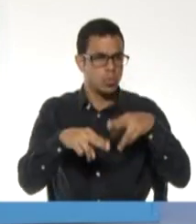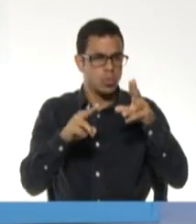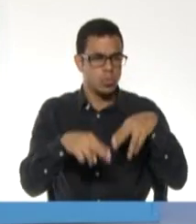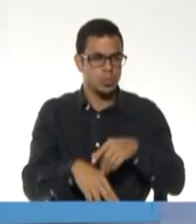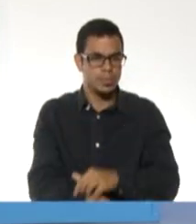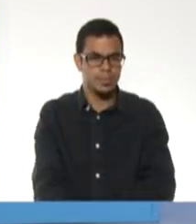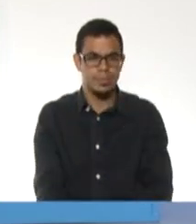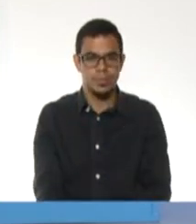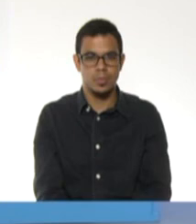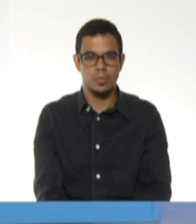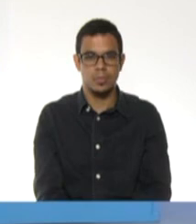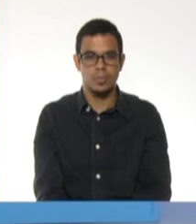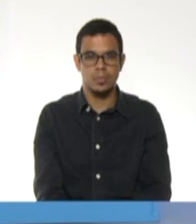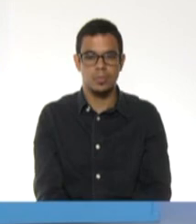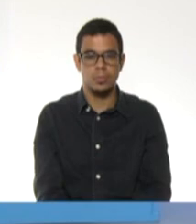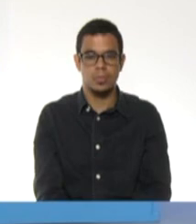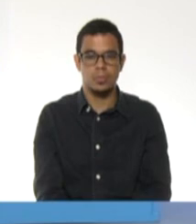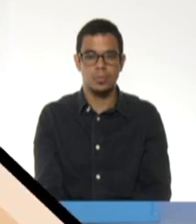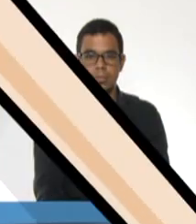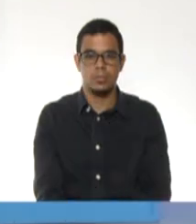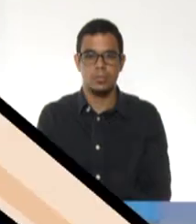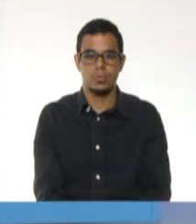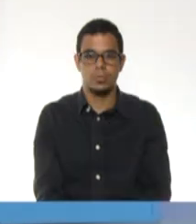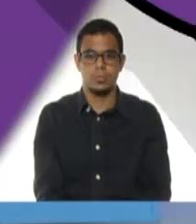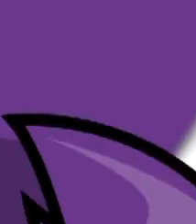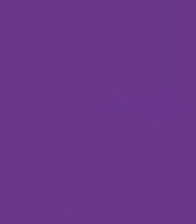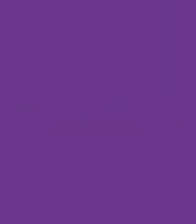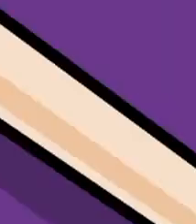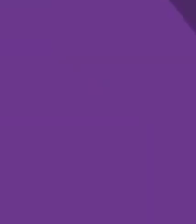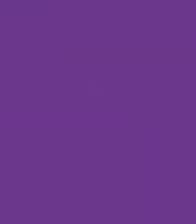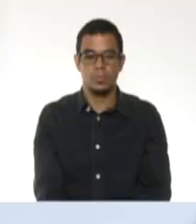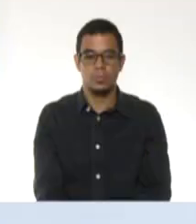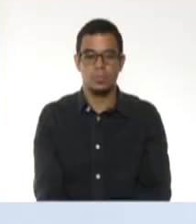distancia no se detiene. ¡Hasta la próxima!